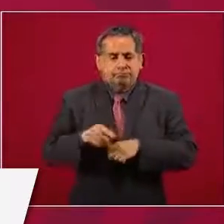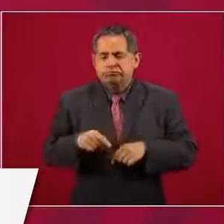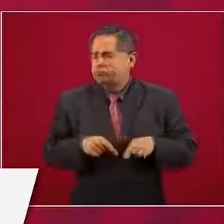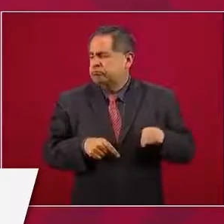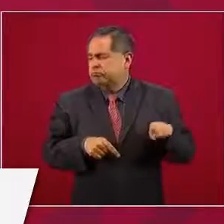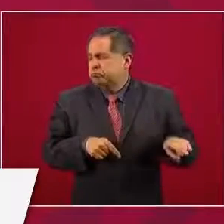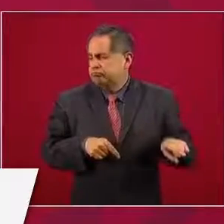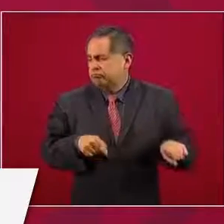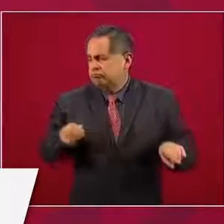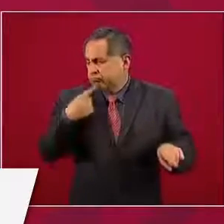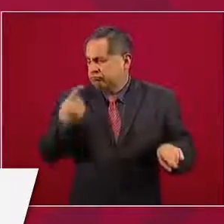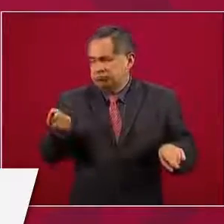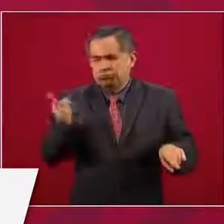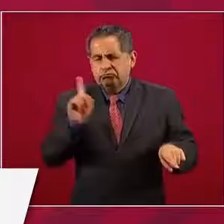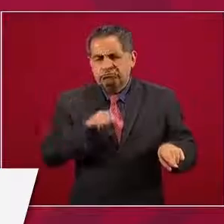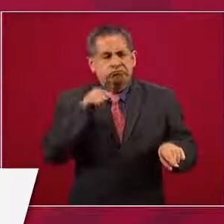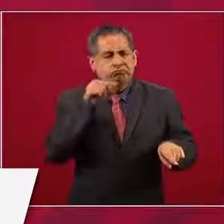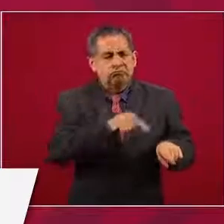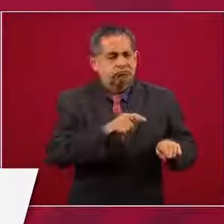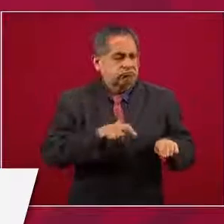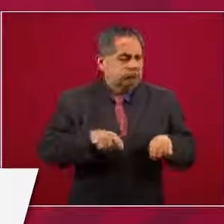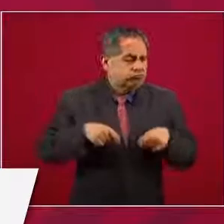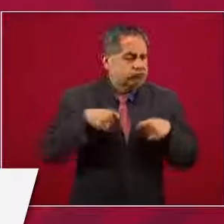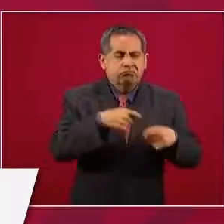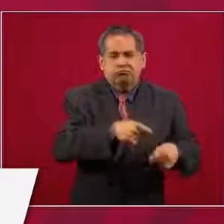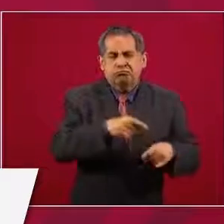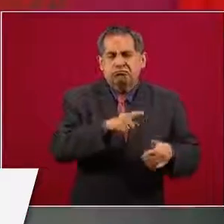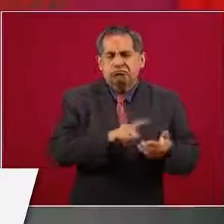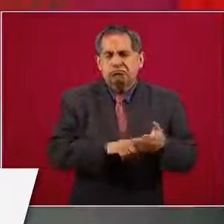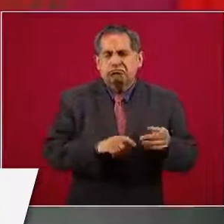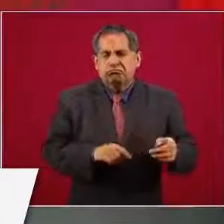aquí hay que darles